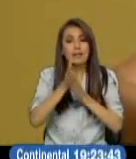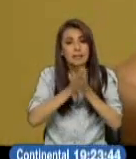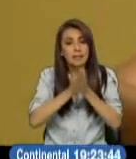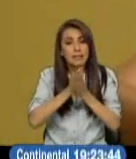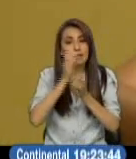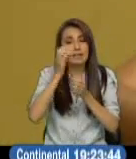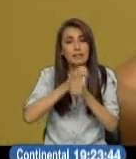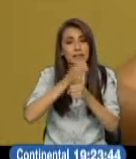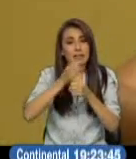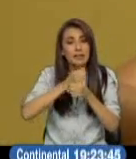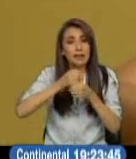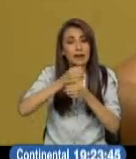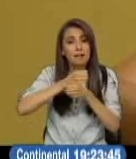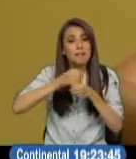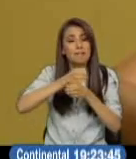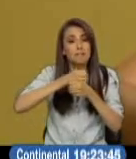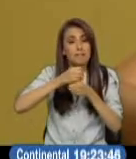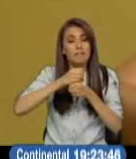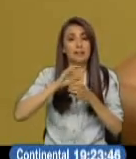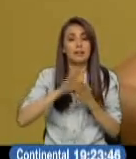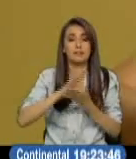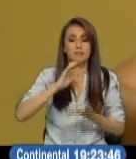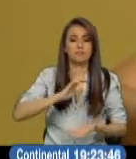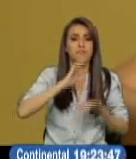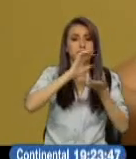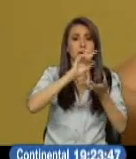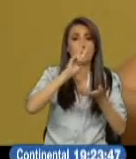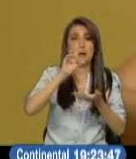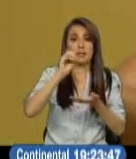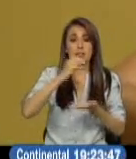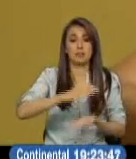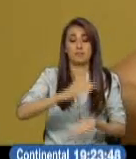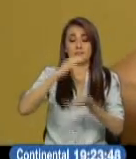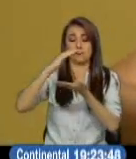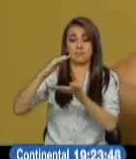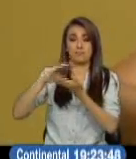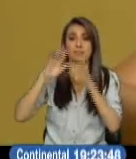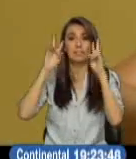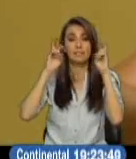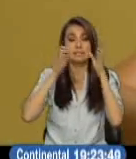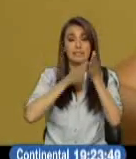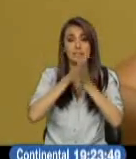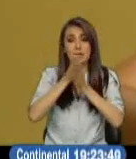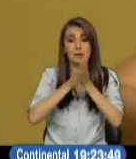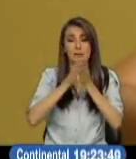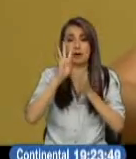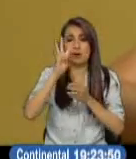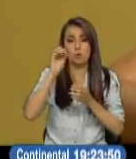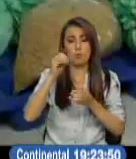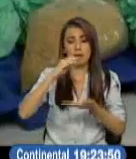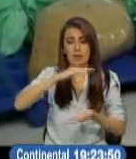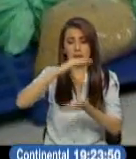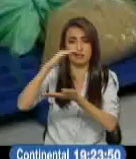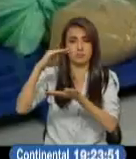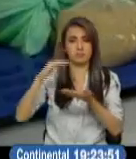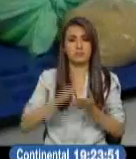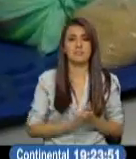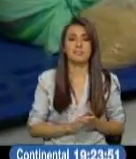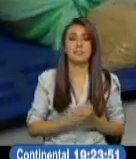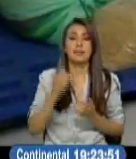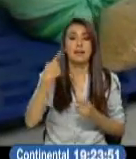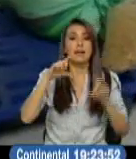estamos sobre las 20 toneladas. Y el tema de cacao, estamos cerca de las 40 toneladas.